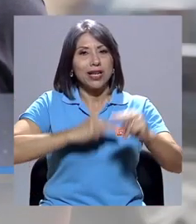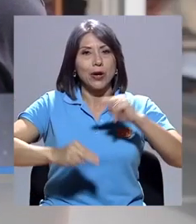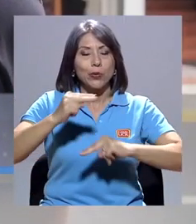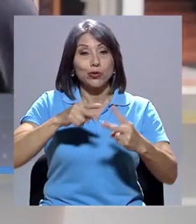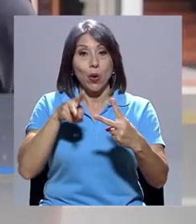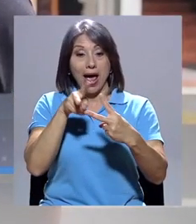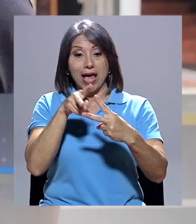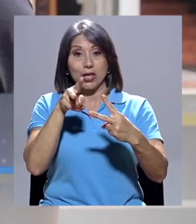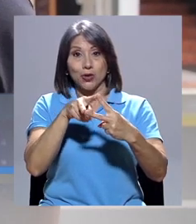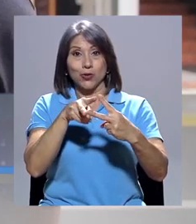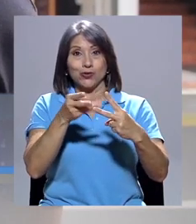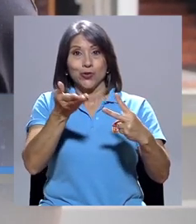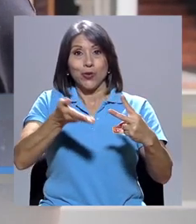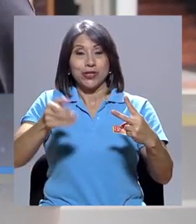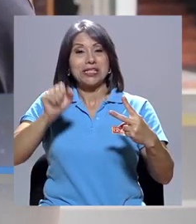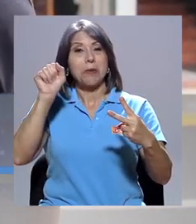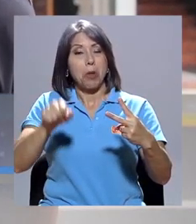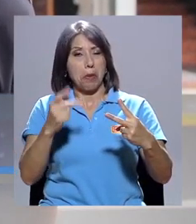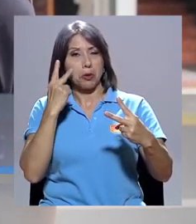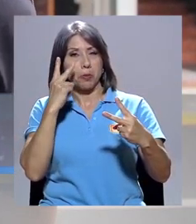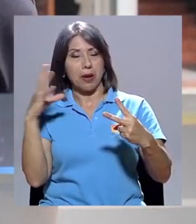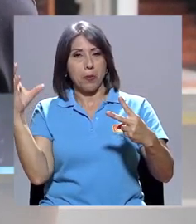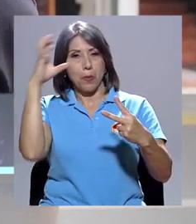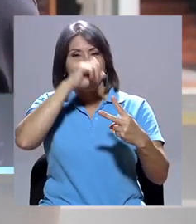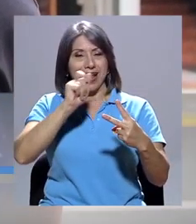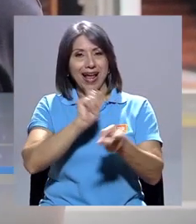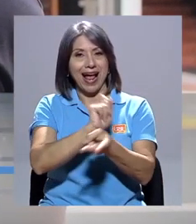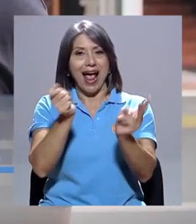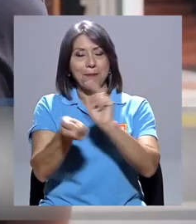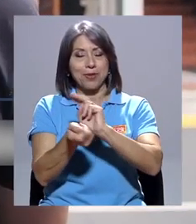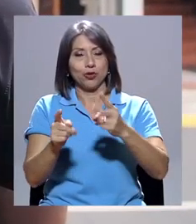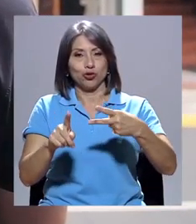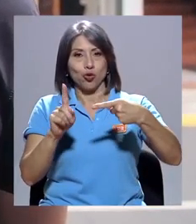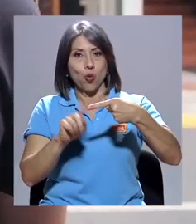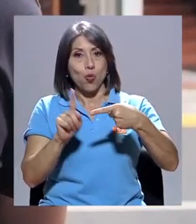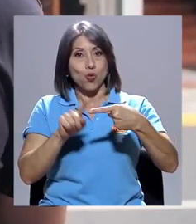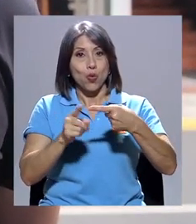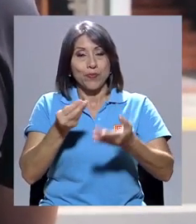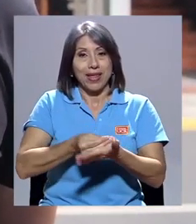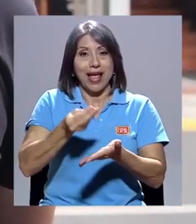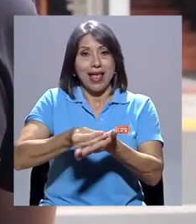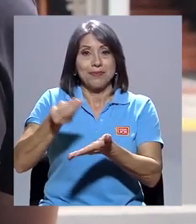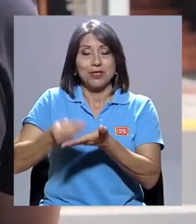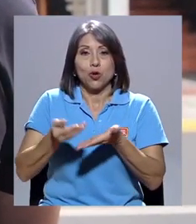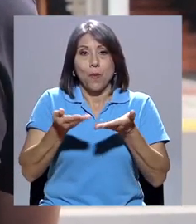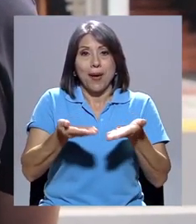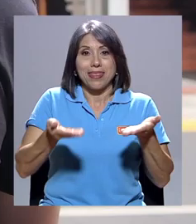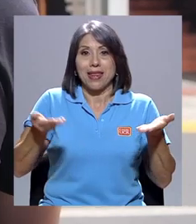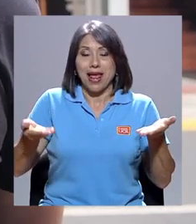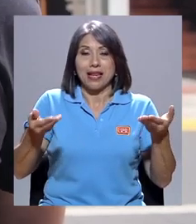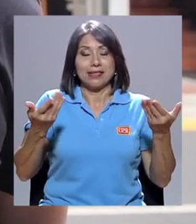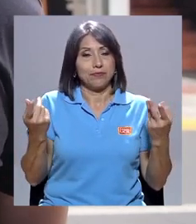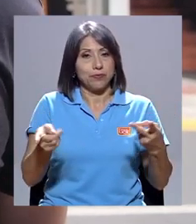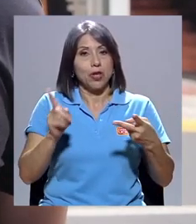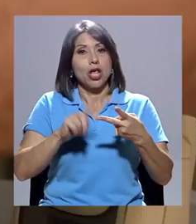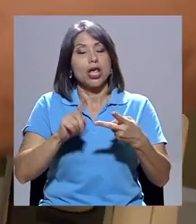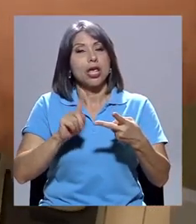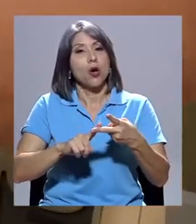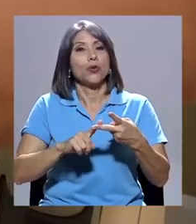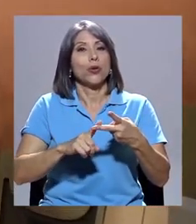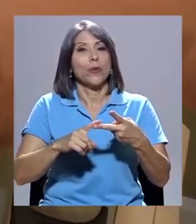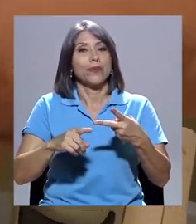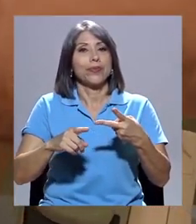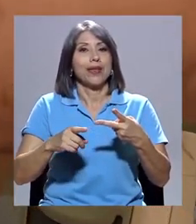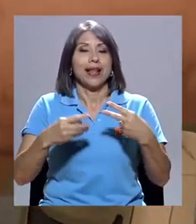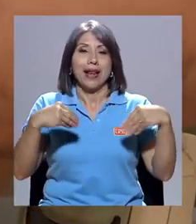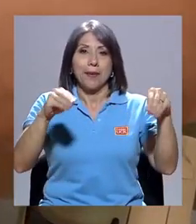podríamos identificar los cambios. Uno en la adquisición de materia prima y en otro sentido está en la